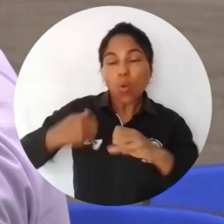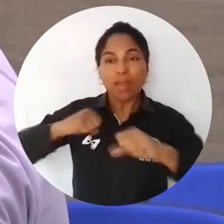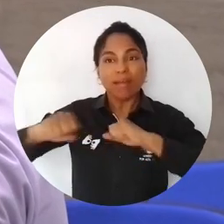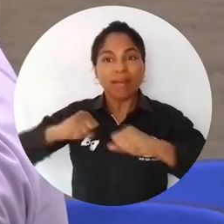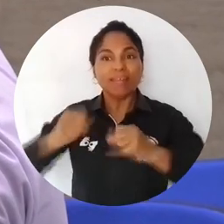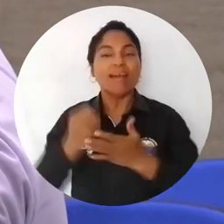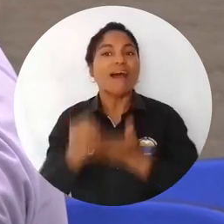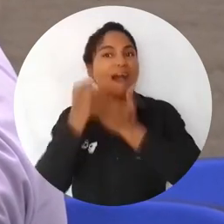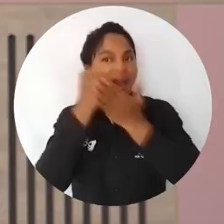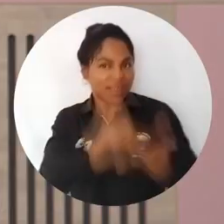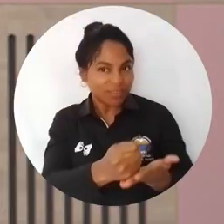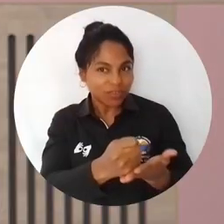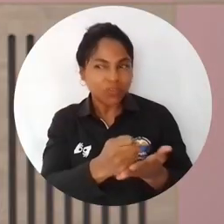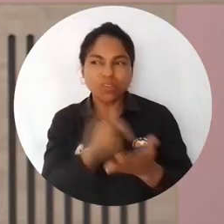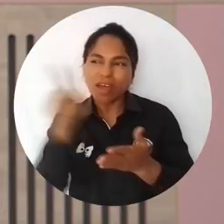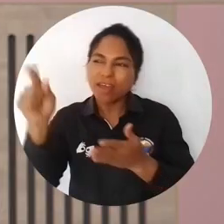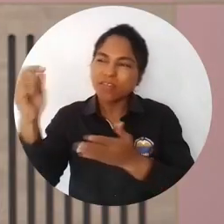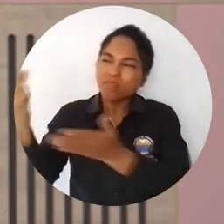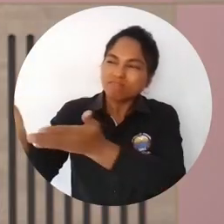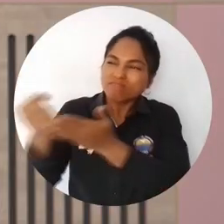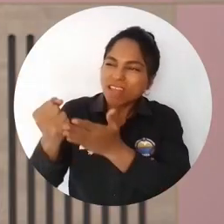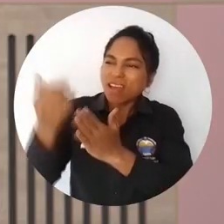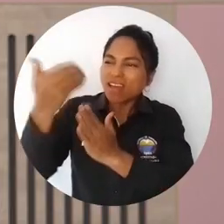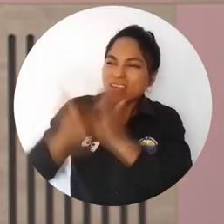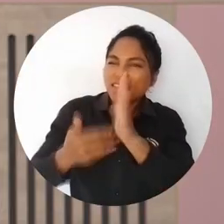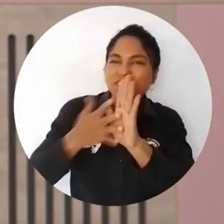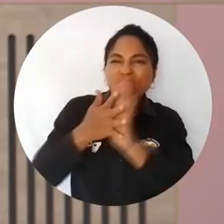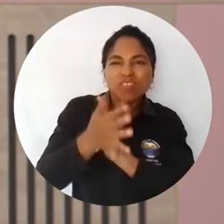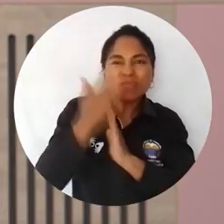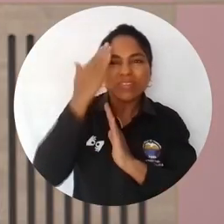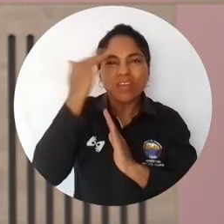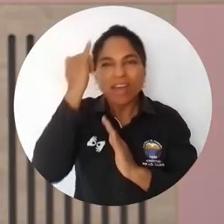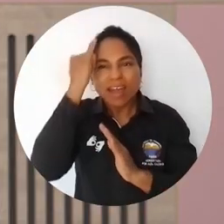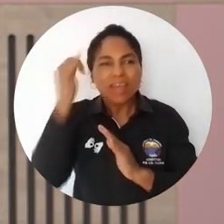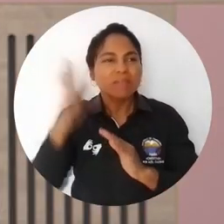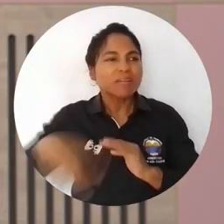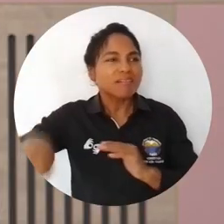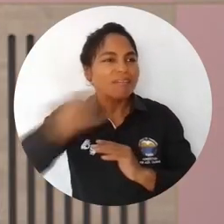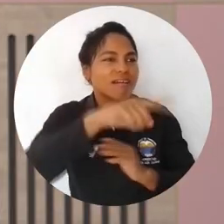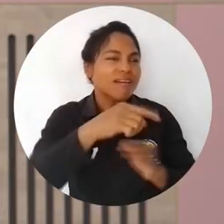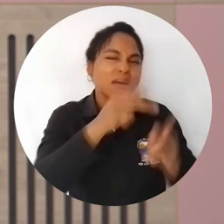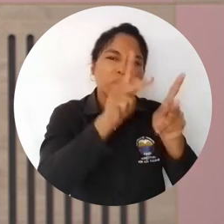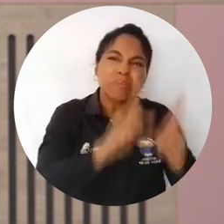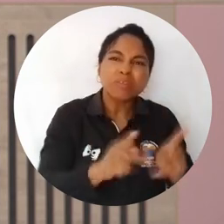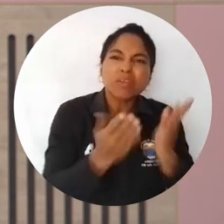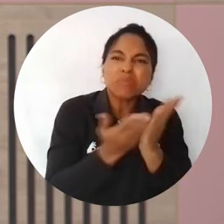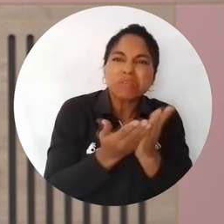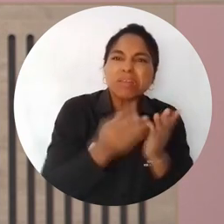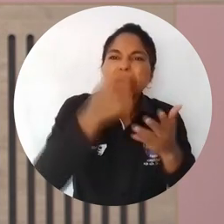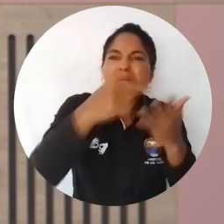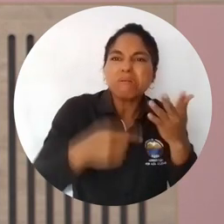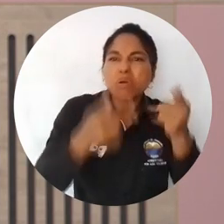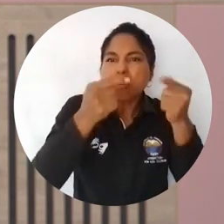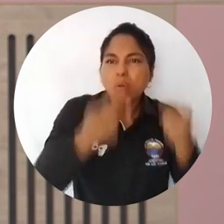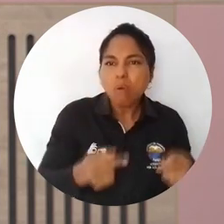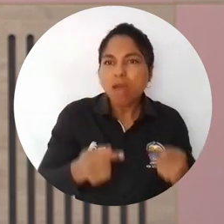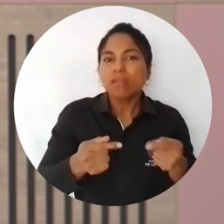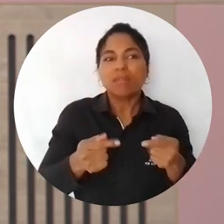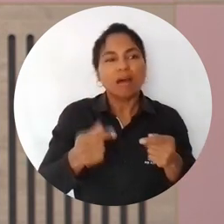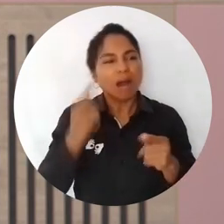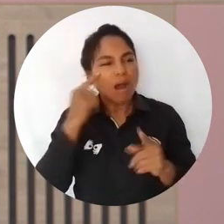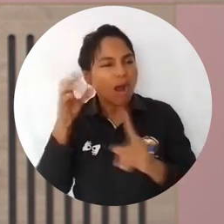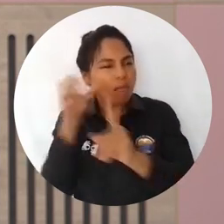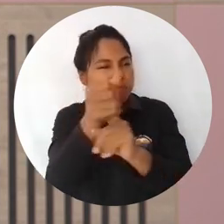nuestros aliados estratégicos. Sin las universidades, Jóvenes en Acción no podría operar, ya que son aquellos entes que nos brindan la